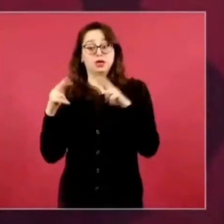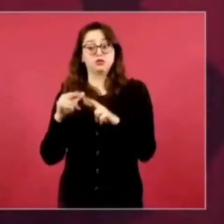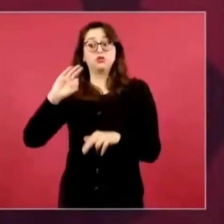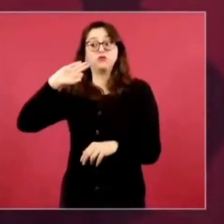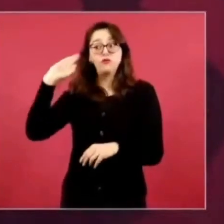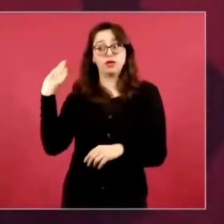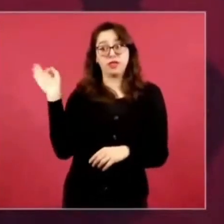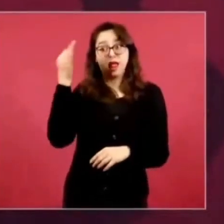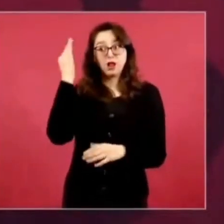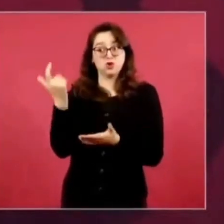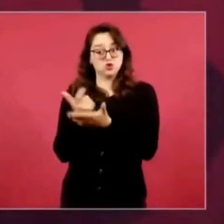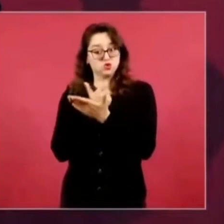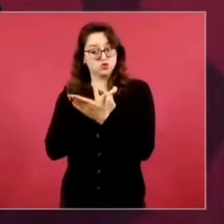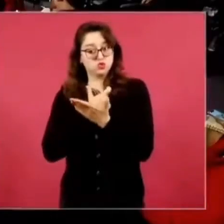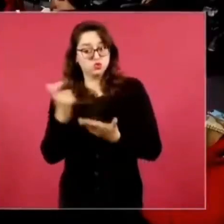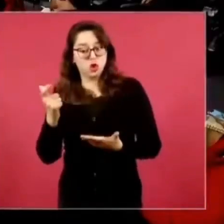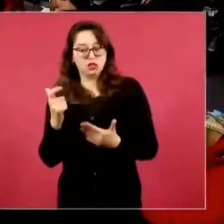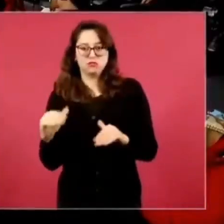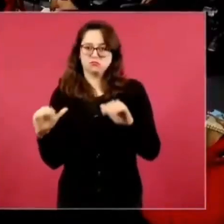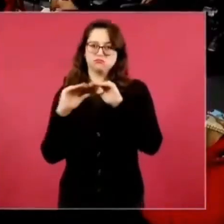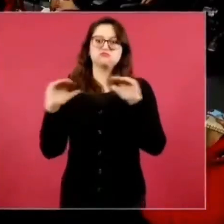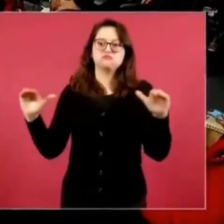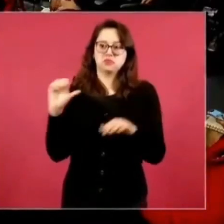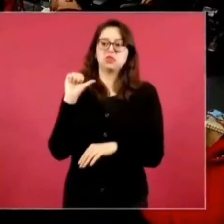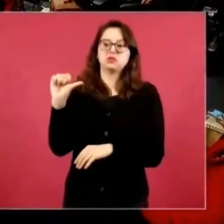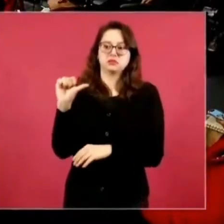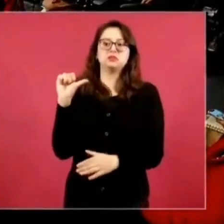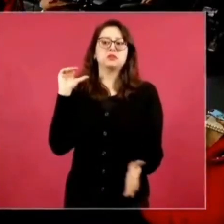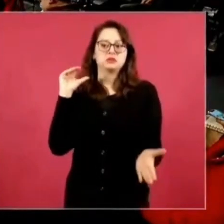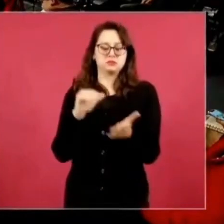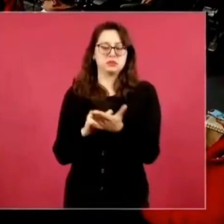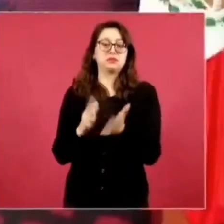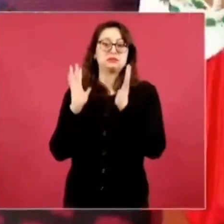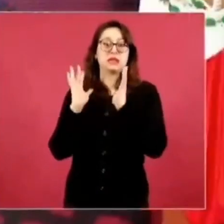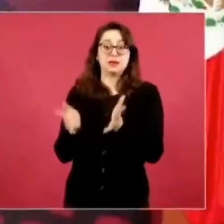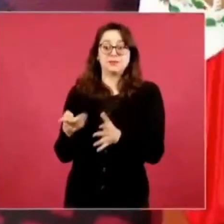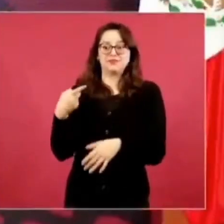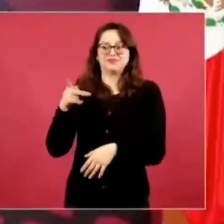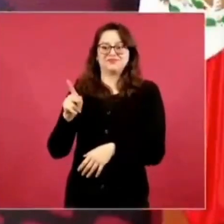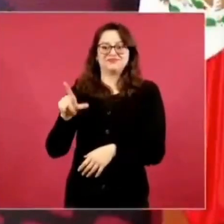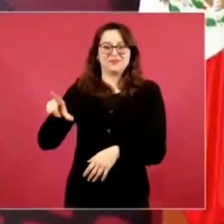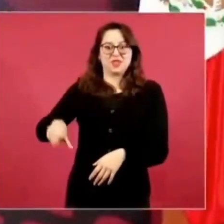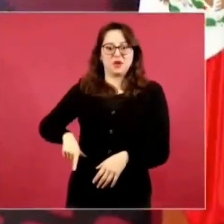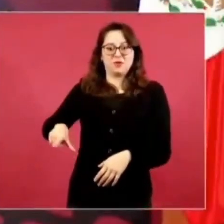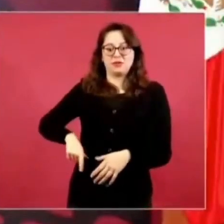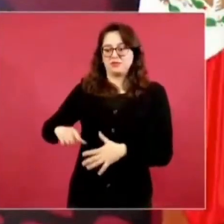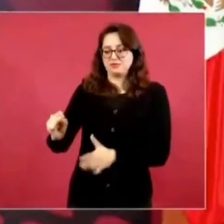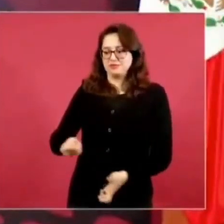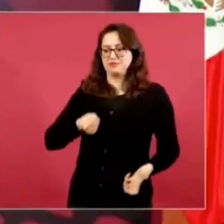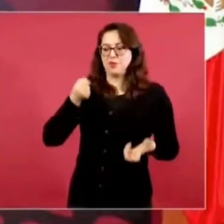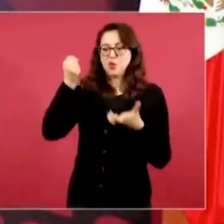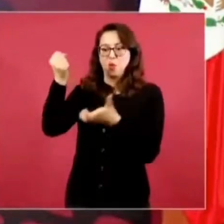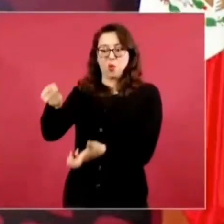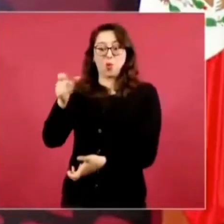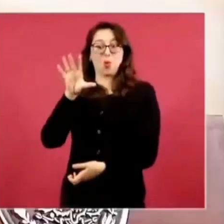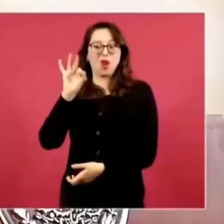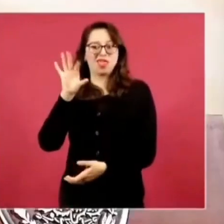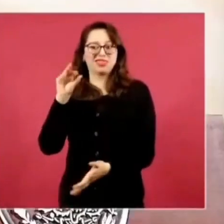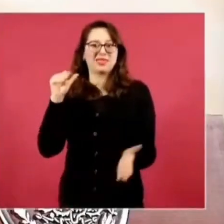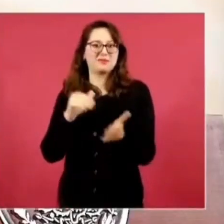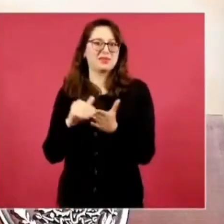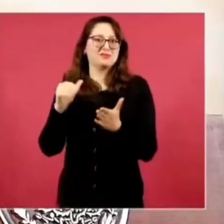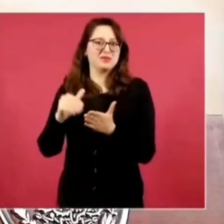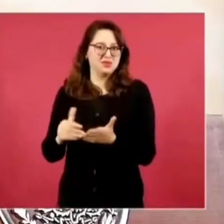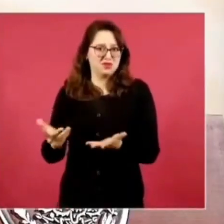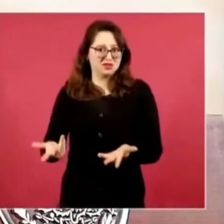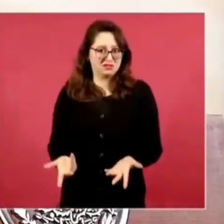Y también ya vamos a llegar a 1,000,000 de maestros basificados en